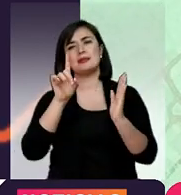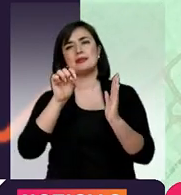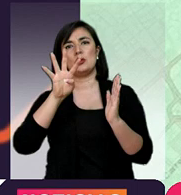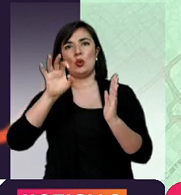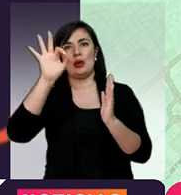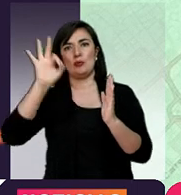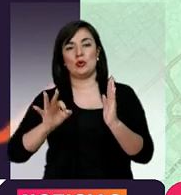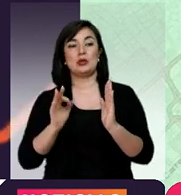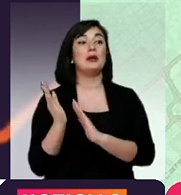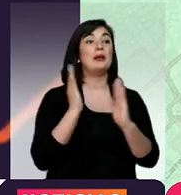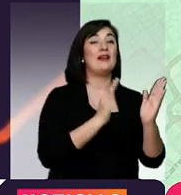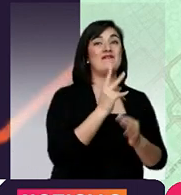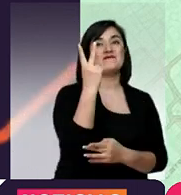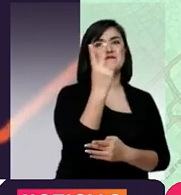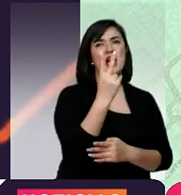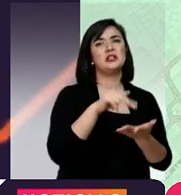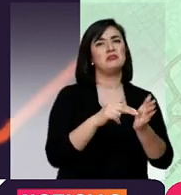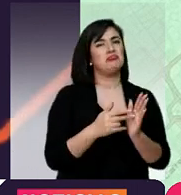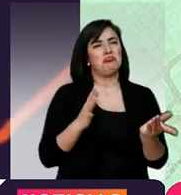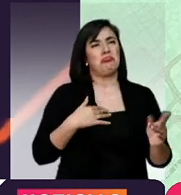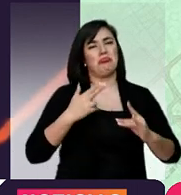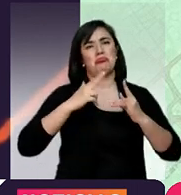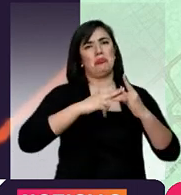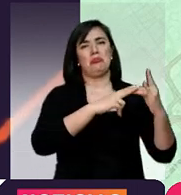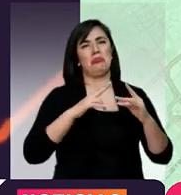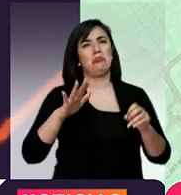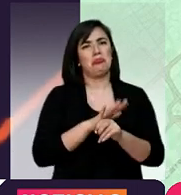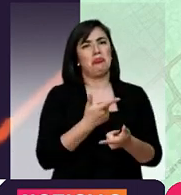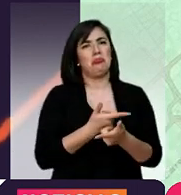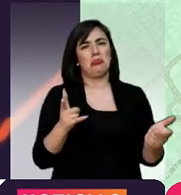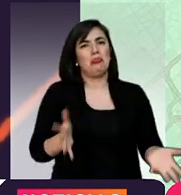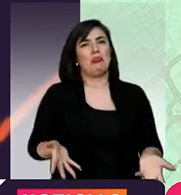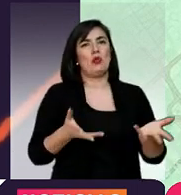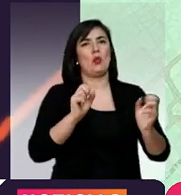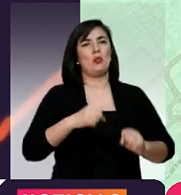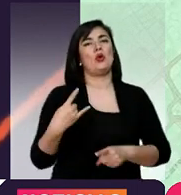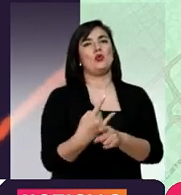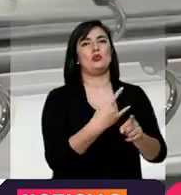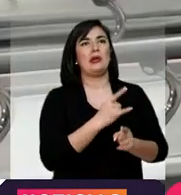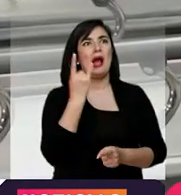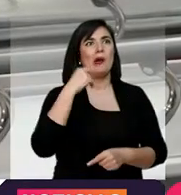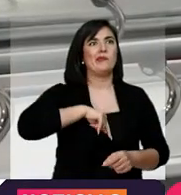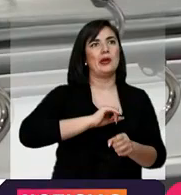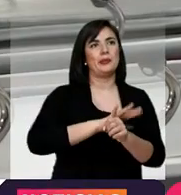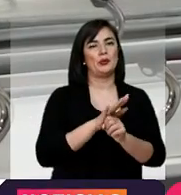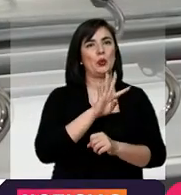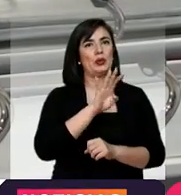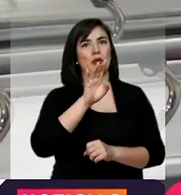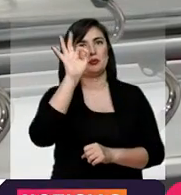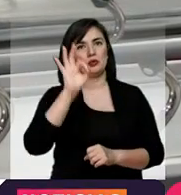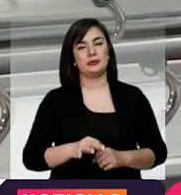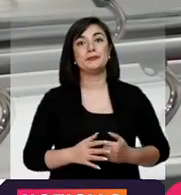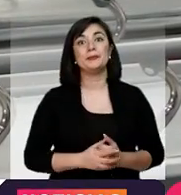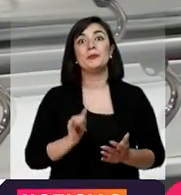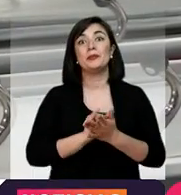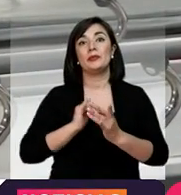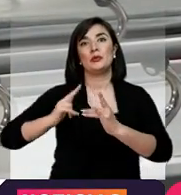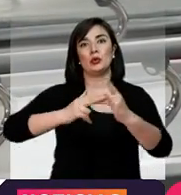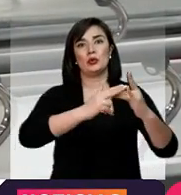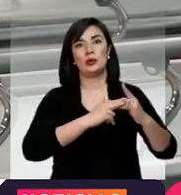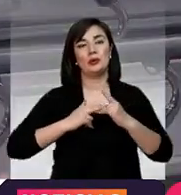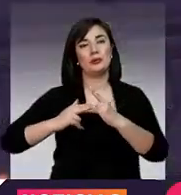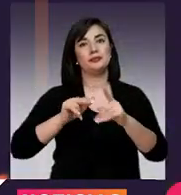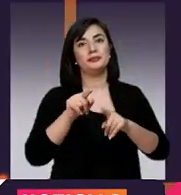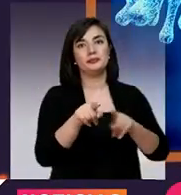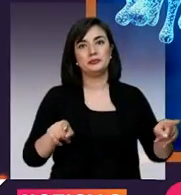y los verdes son los que no han alcanzado una ocupación superior al 49%. La cifra de camas UCI disponibles para la